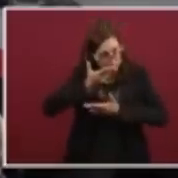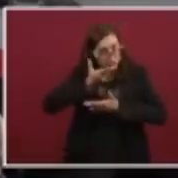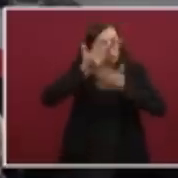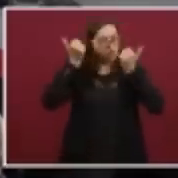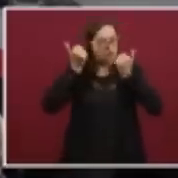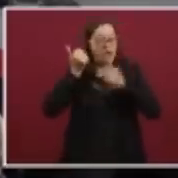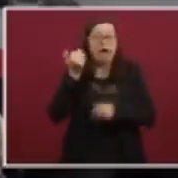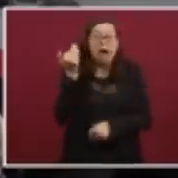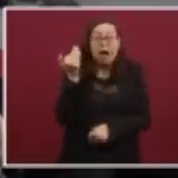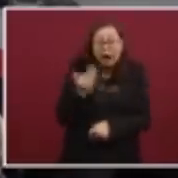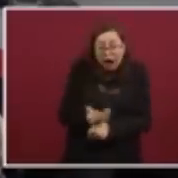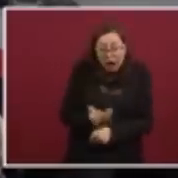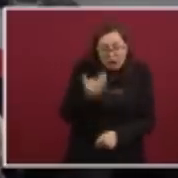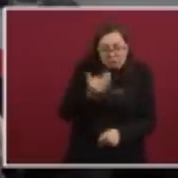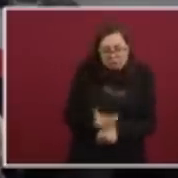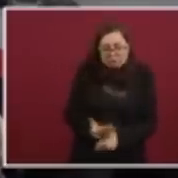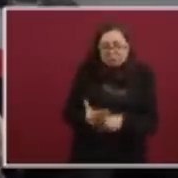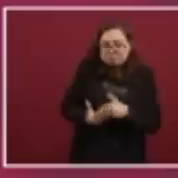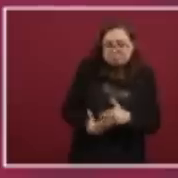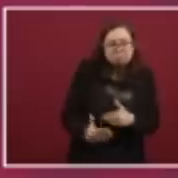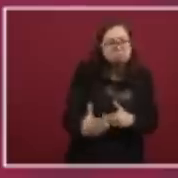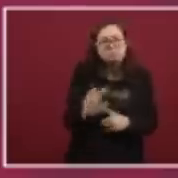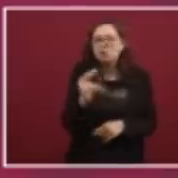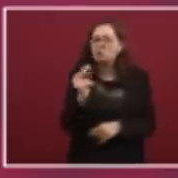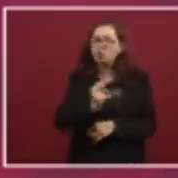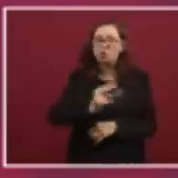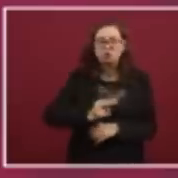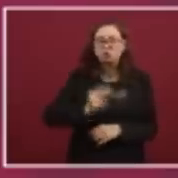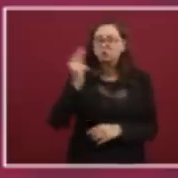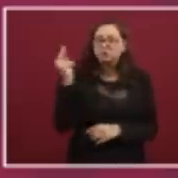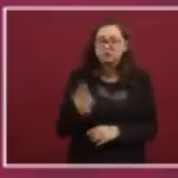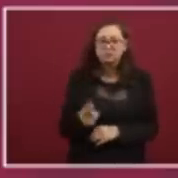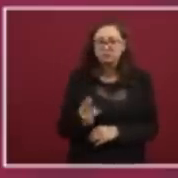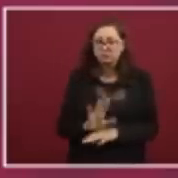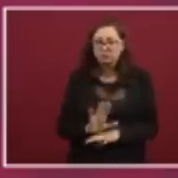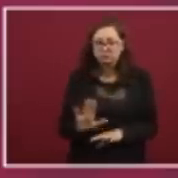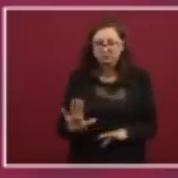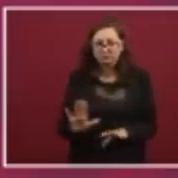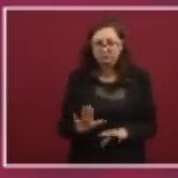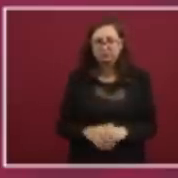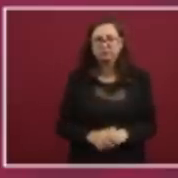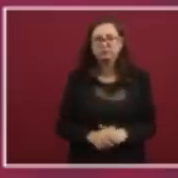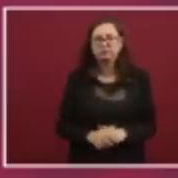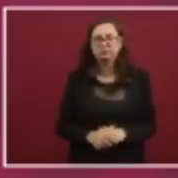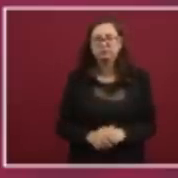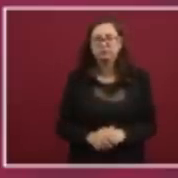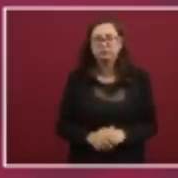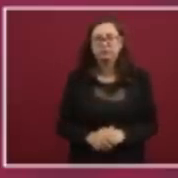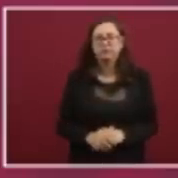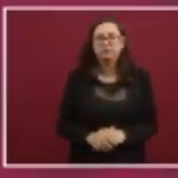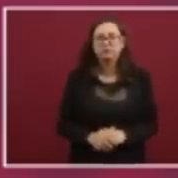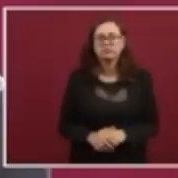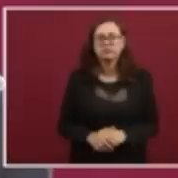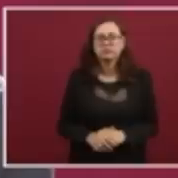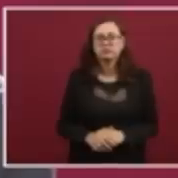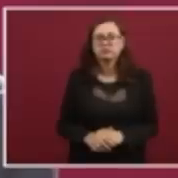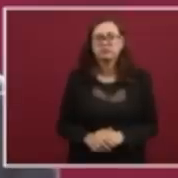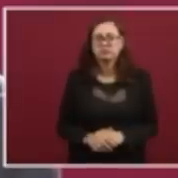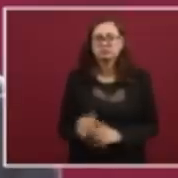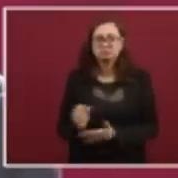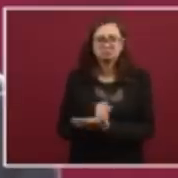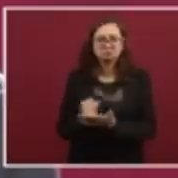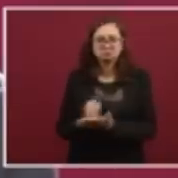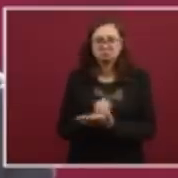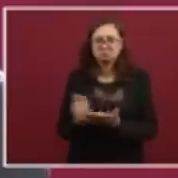Pero afortunadamente no necesitamos de apoyos